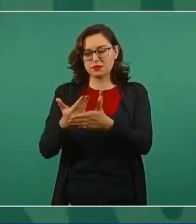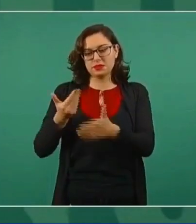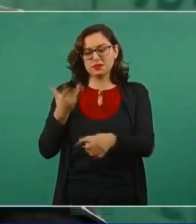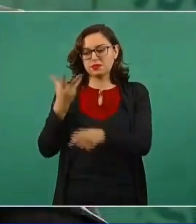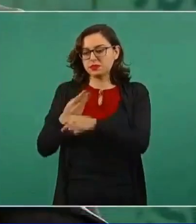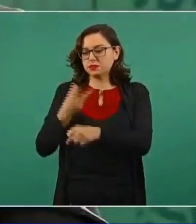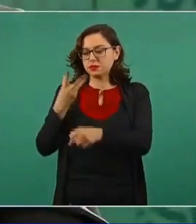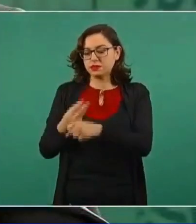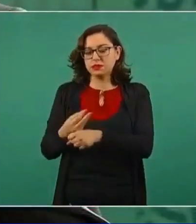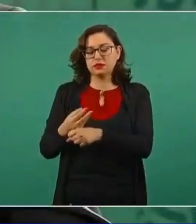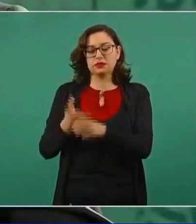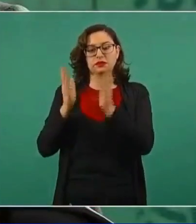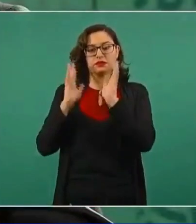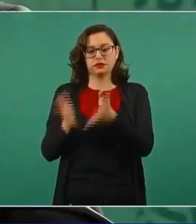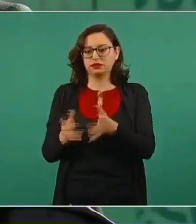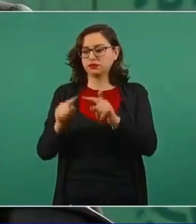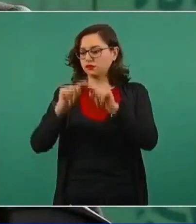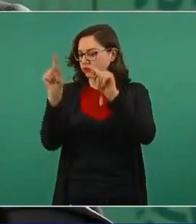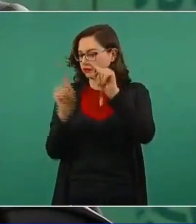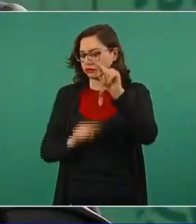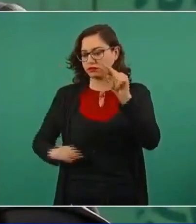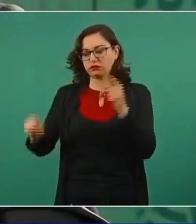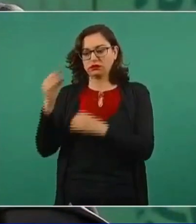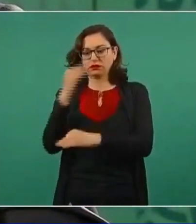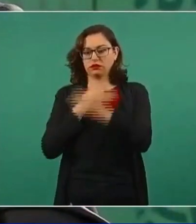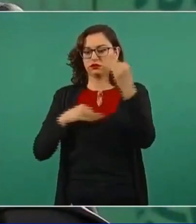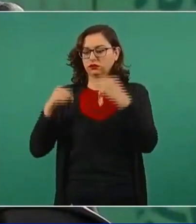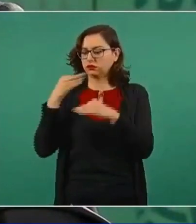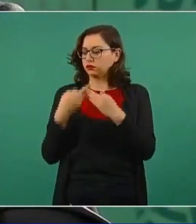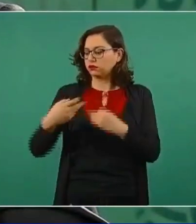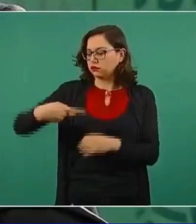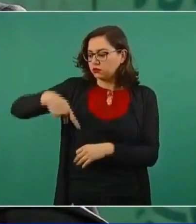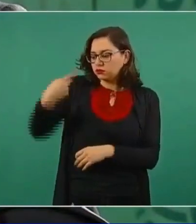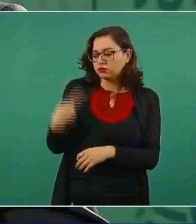público, desde Coatzacoalcos hasta Valladolid.